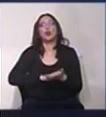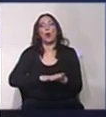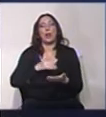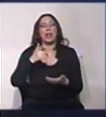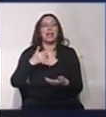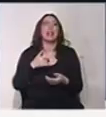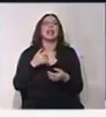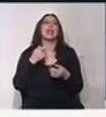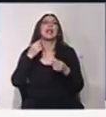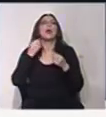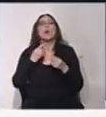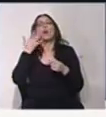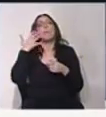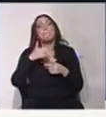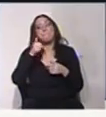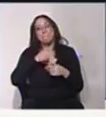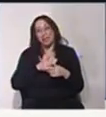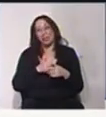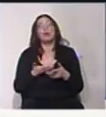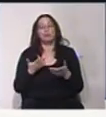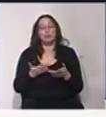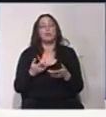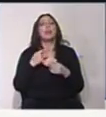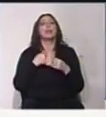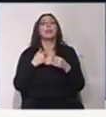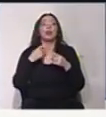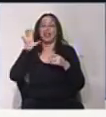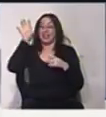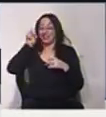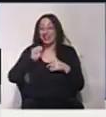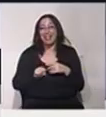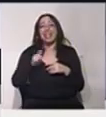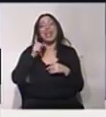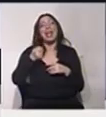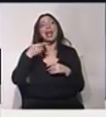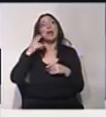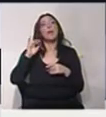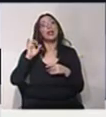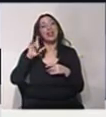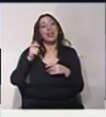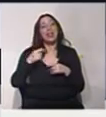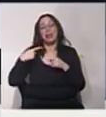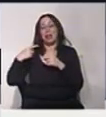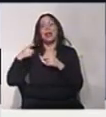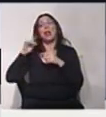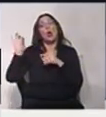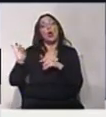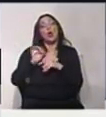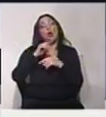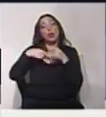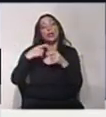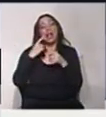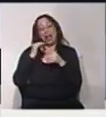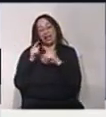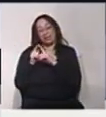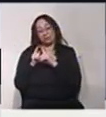Que toca nuevamente un mito. No, creo que un poco lo que traía Gabriela es, por un lado, el tema del continuo, ¿no? Que hay un gradiente,